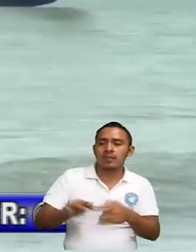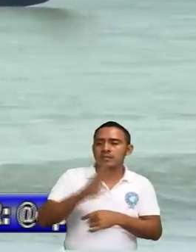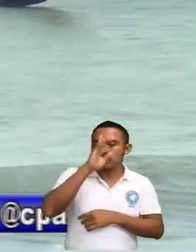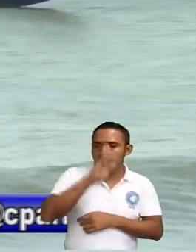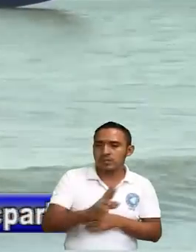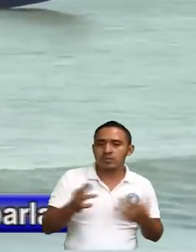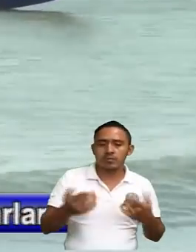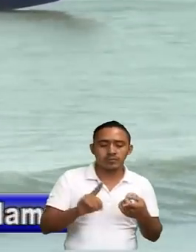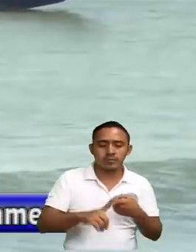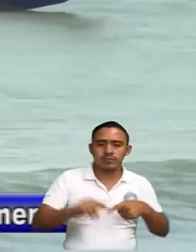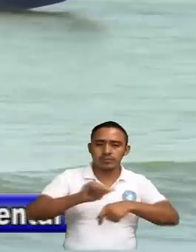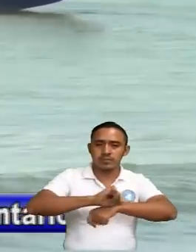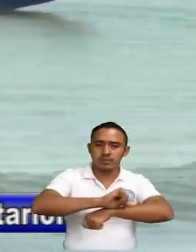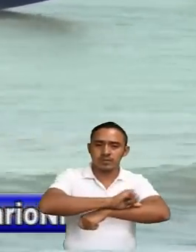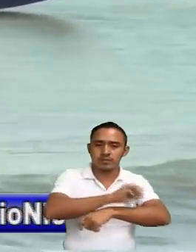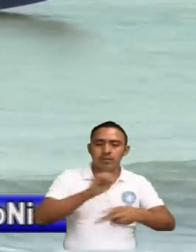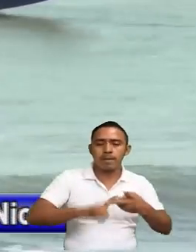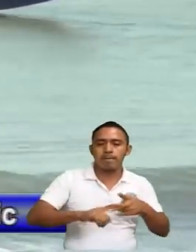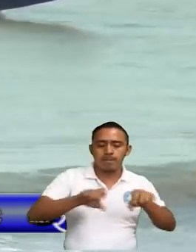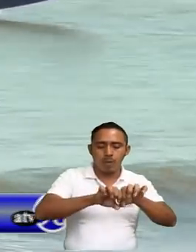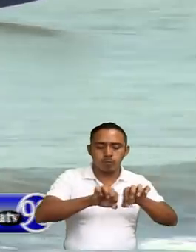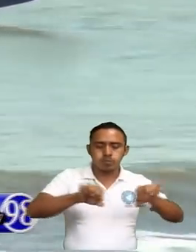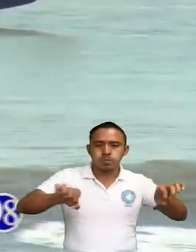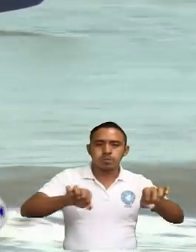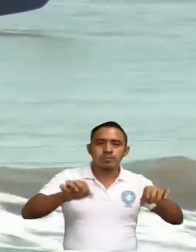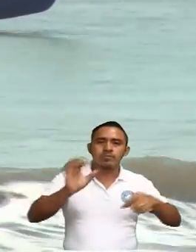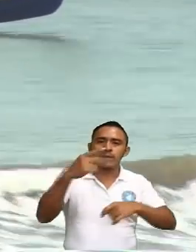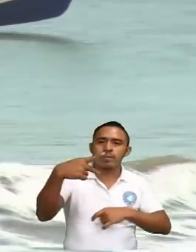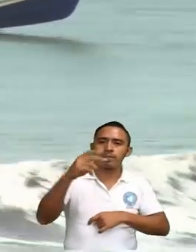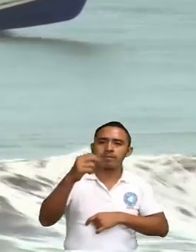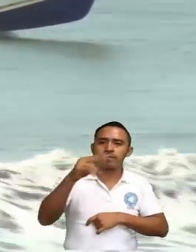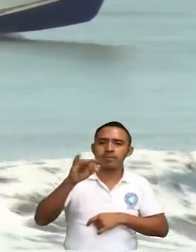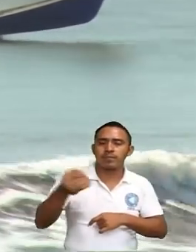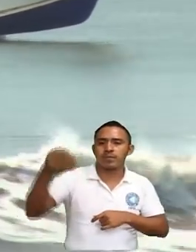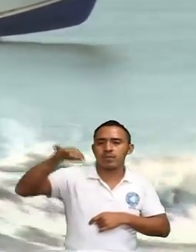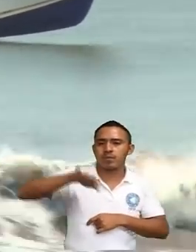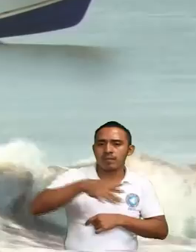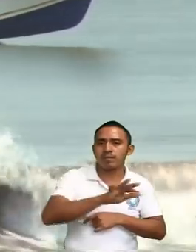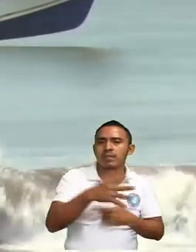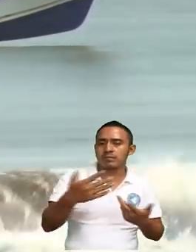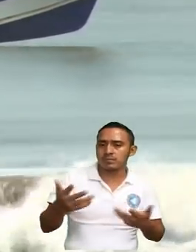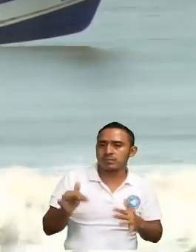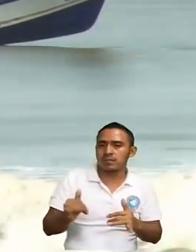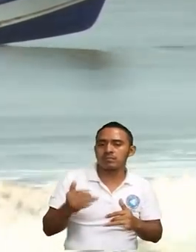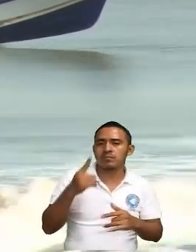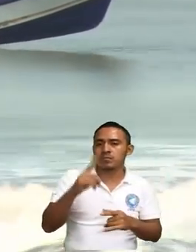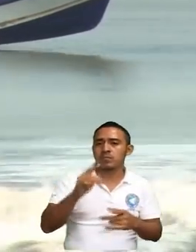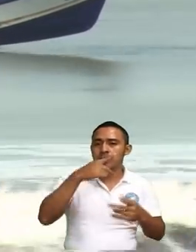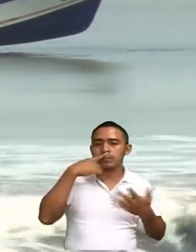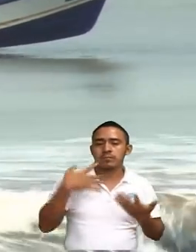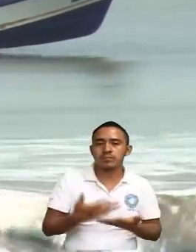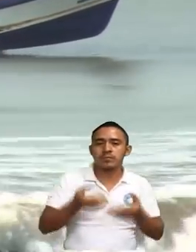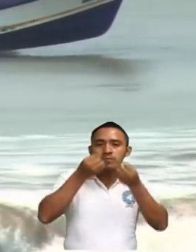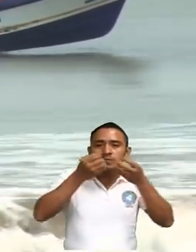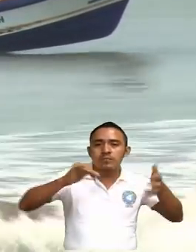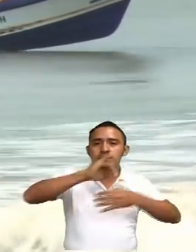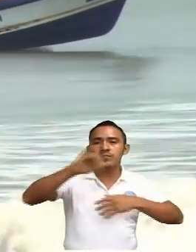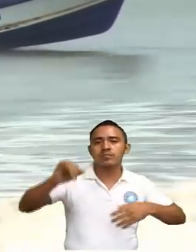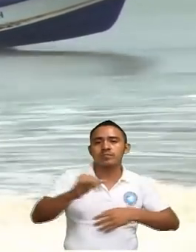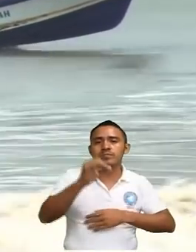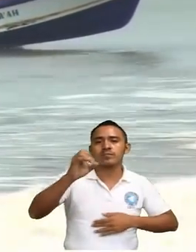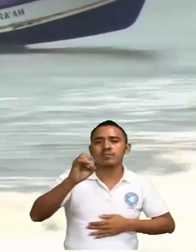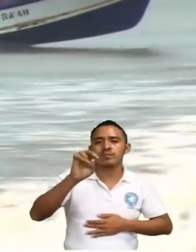caracol y del pepino de mar, que se estableció a partir del pasado 1 de junio. Con cámara de Rubén Castro, informó para el